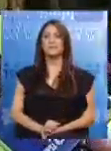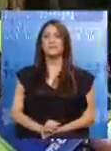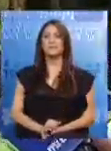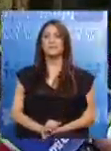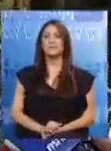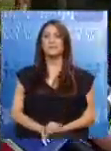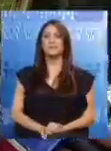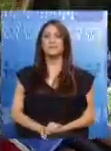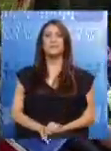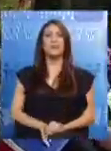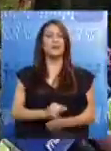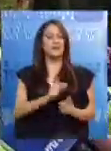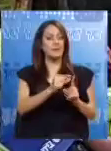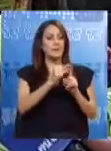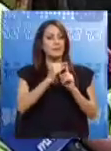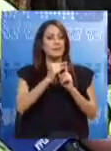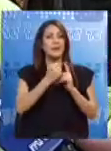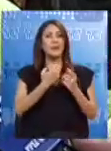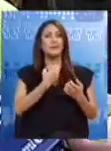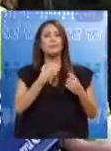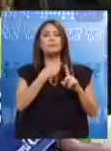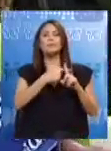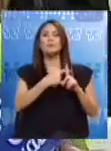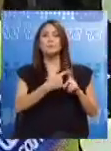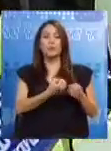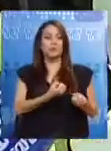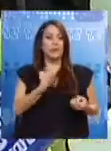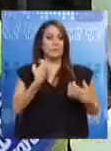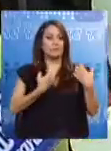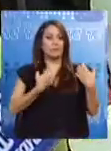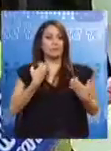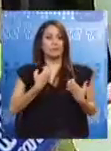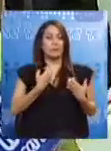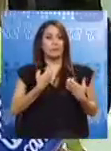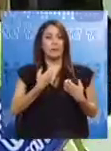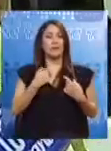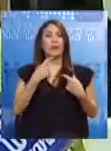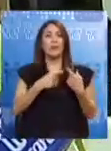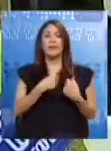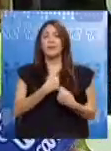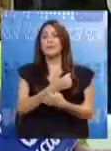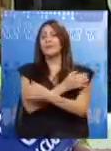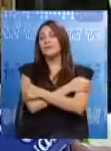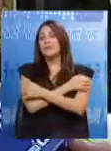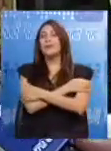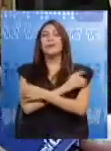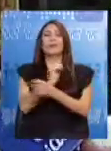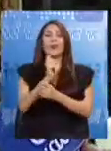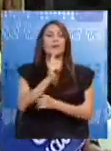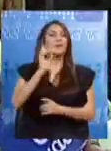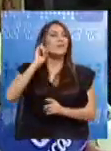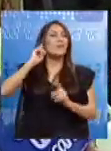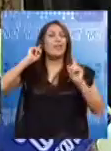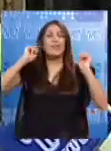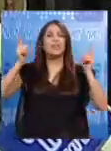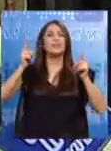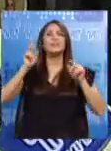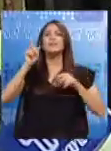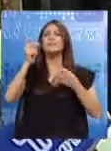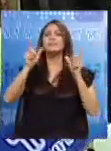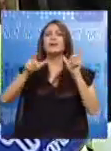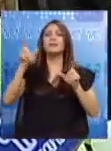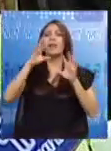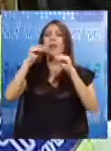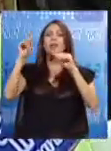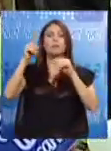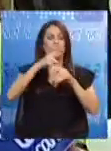Cada palabra de aliento nos llena de energía. Y sobre todo cuando alguien te abraza y te dice, no pare bola a los calumniadores y